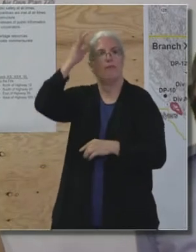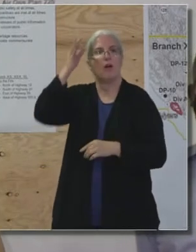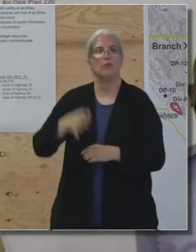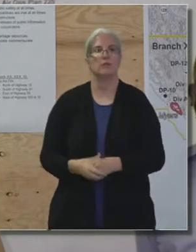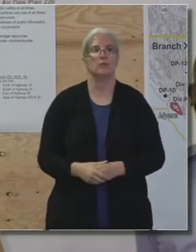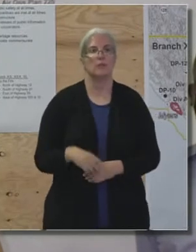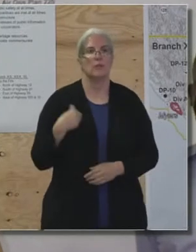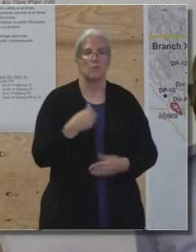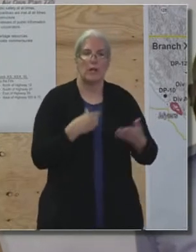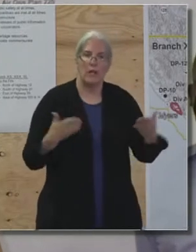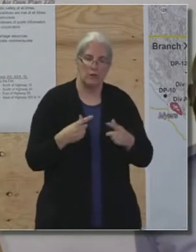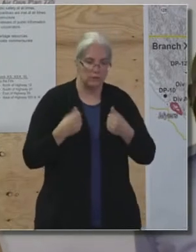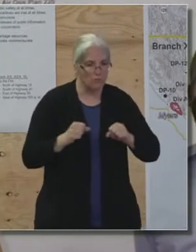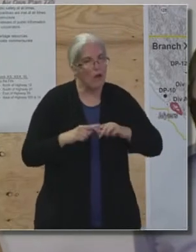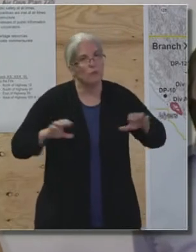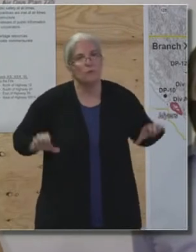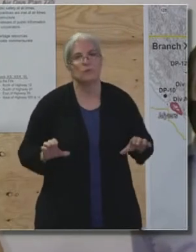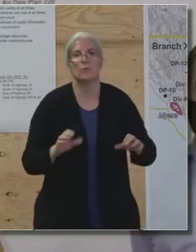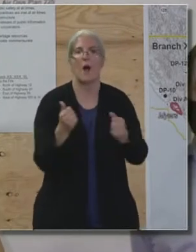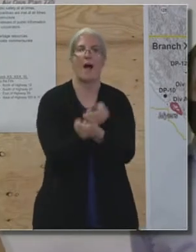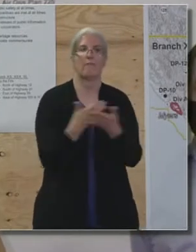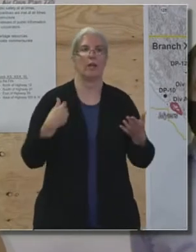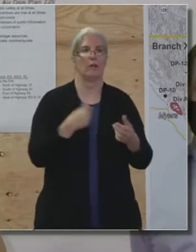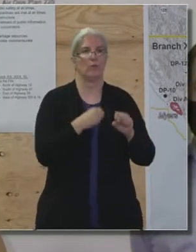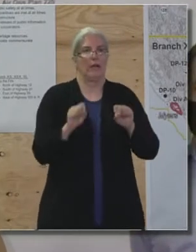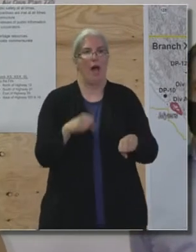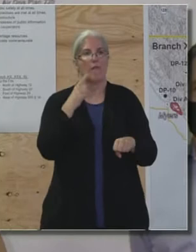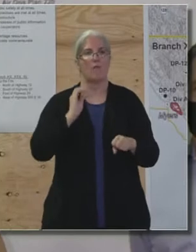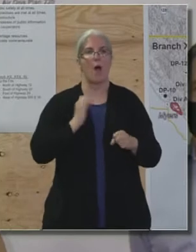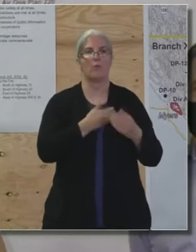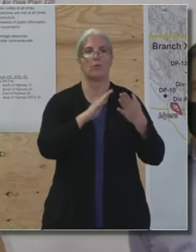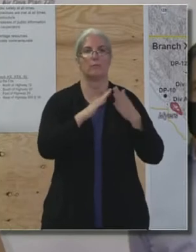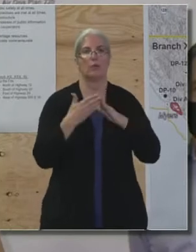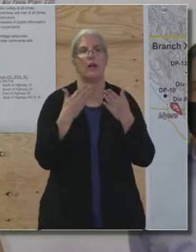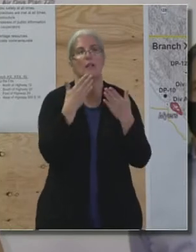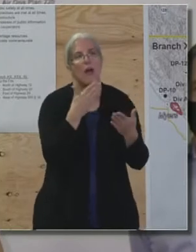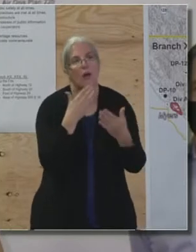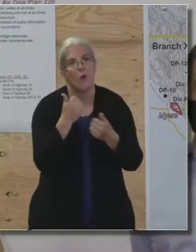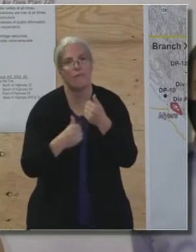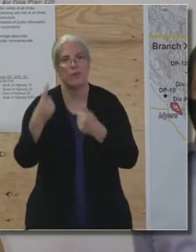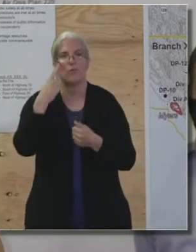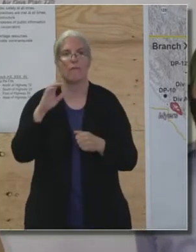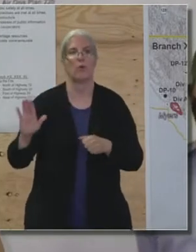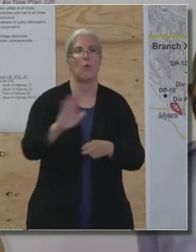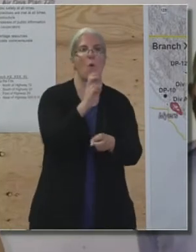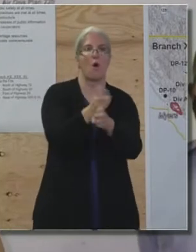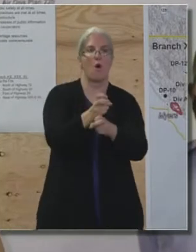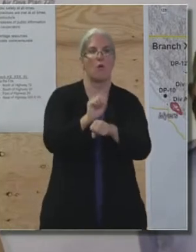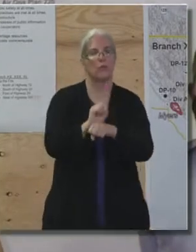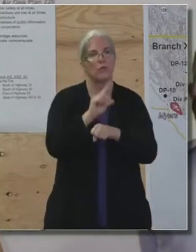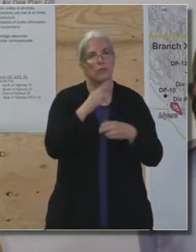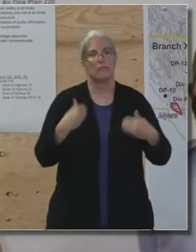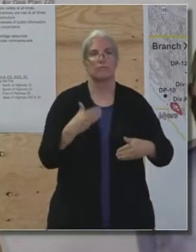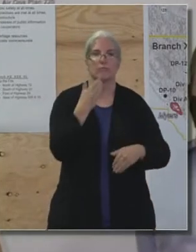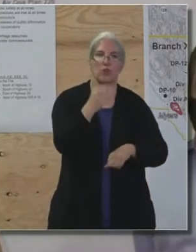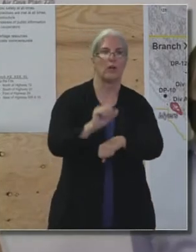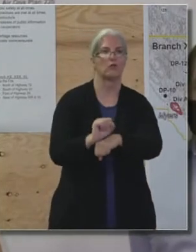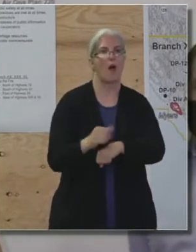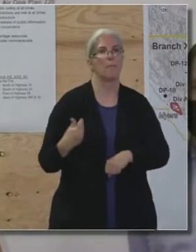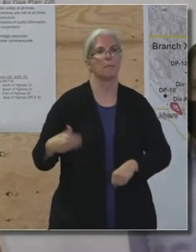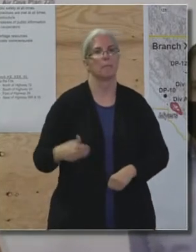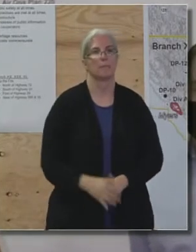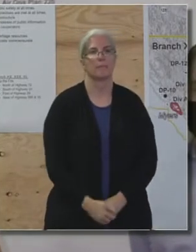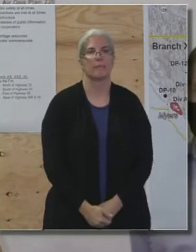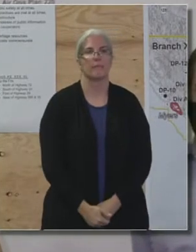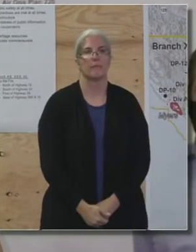federal está aquí para hacer todo lo posible que podamos con las subvenciones y por el trabajo genial que han estado haciendo quiero retirar lo que